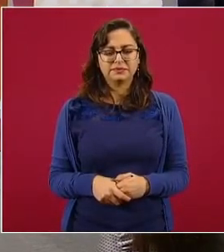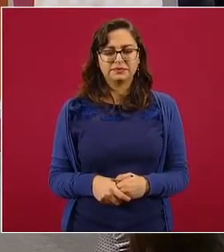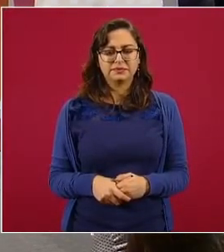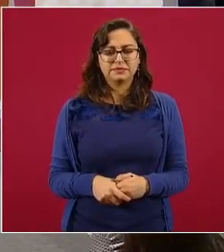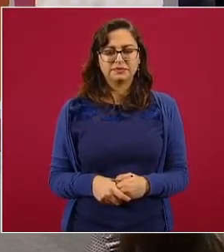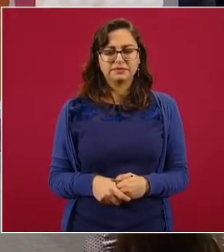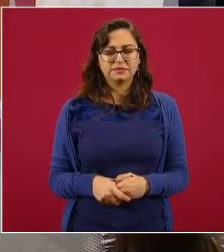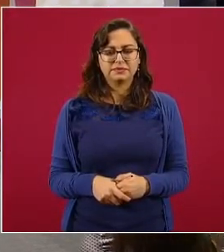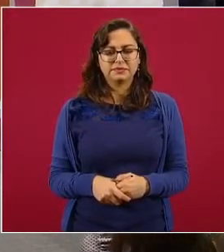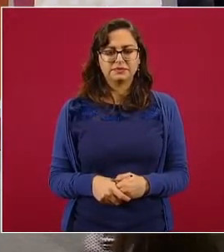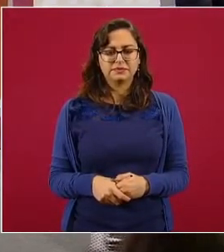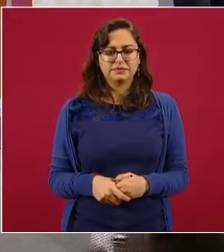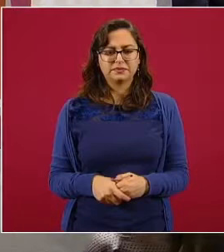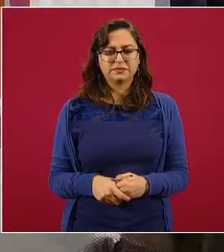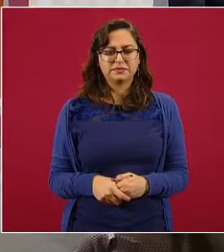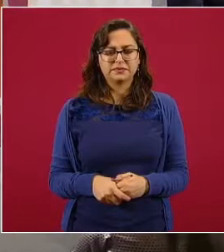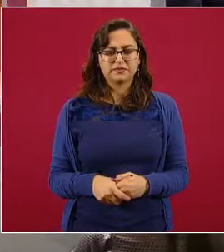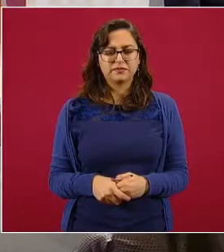¿pero dónde está?